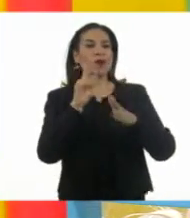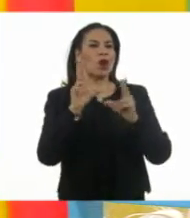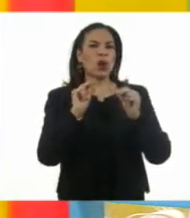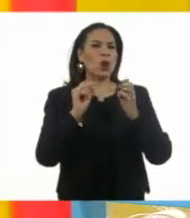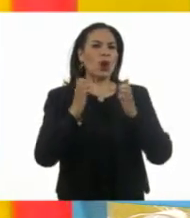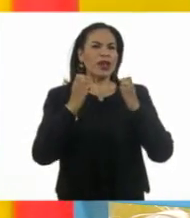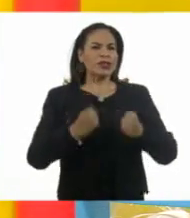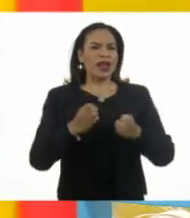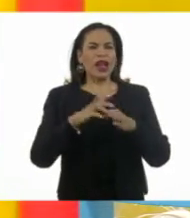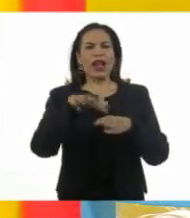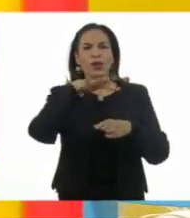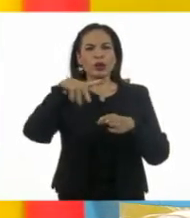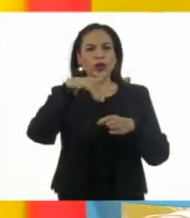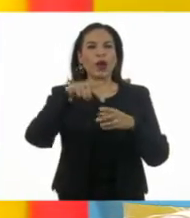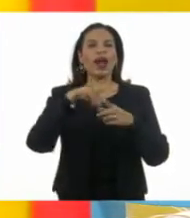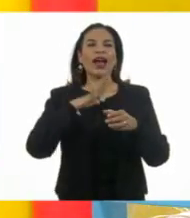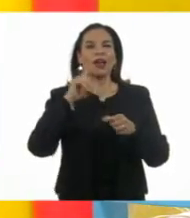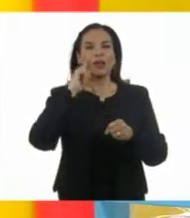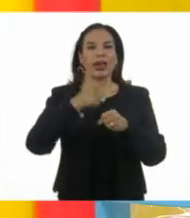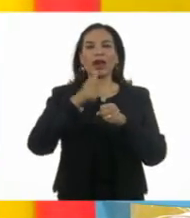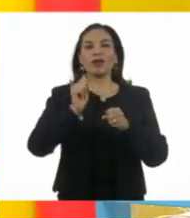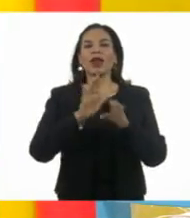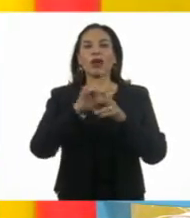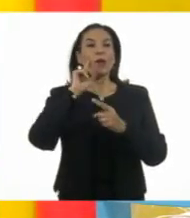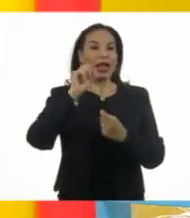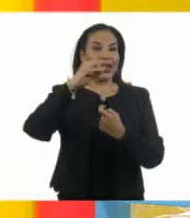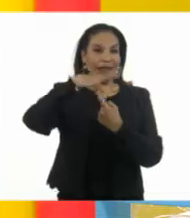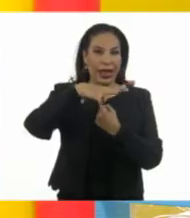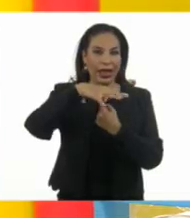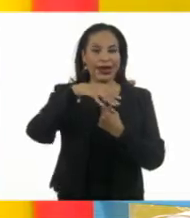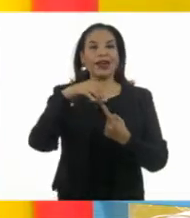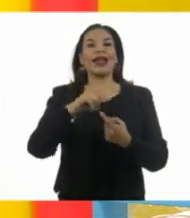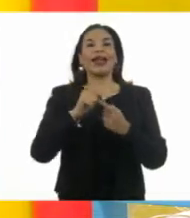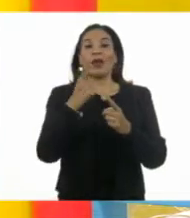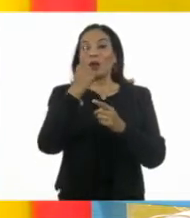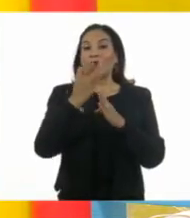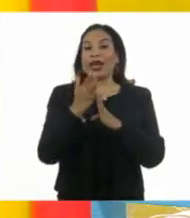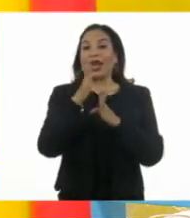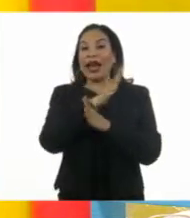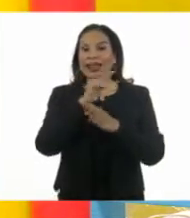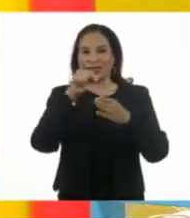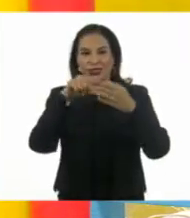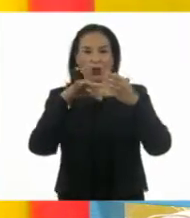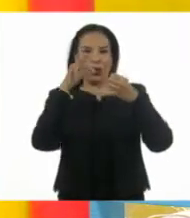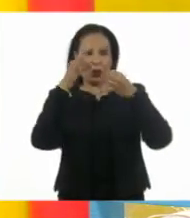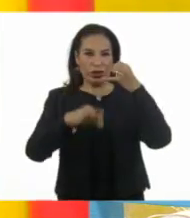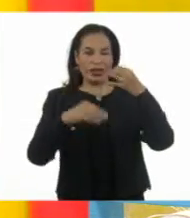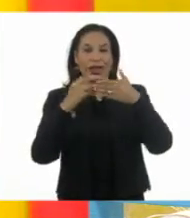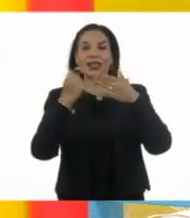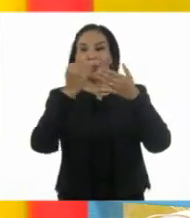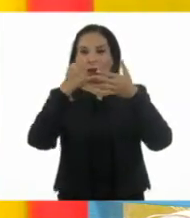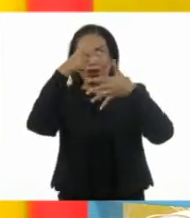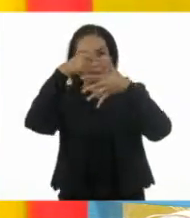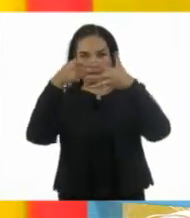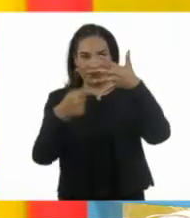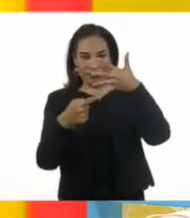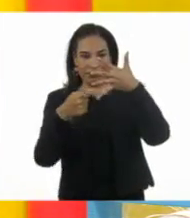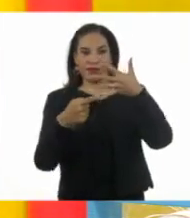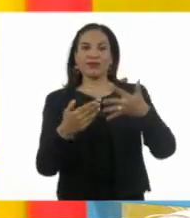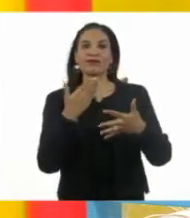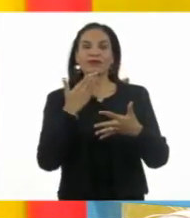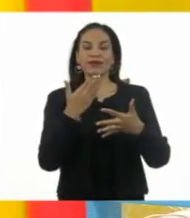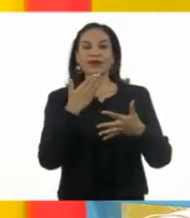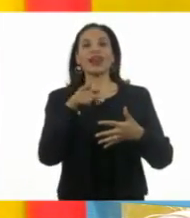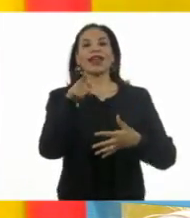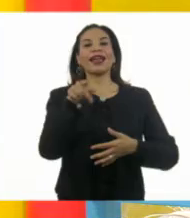la encontró, se dio cuenta que se trataba de lámpara y que esta es una palabra antes de la última, también de arriba hacia abajo. Antes de